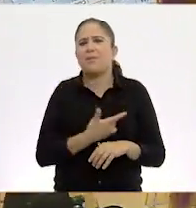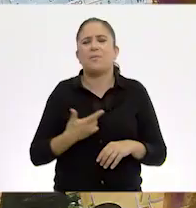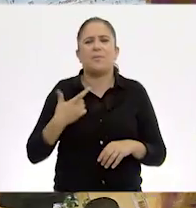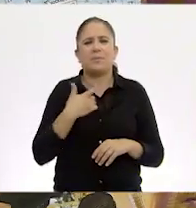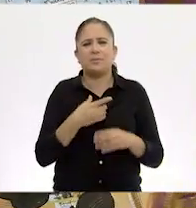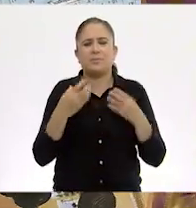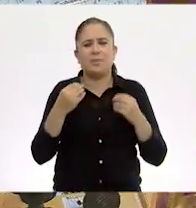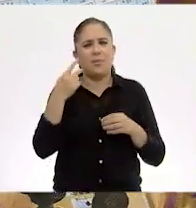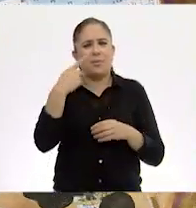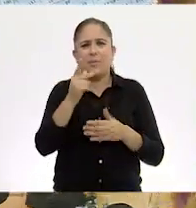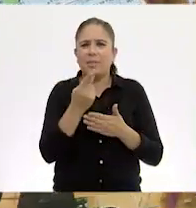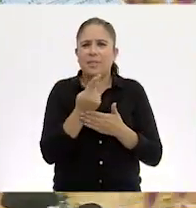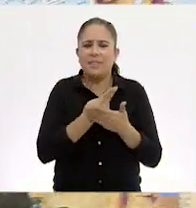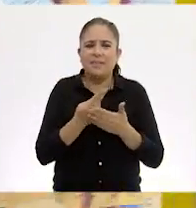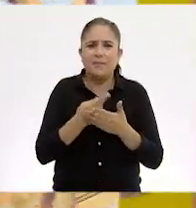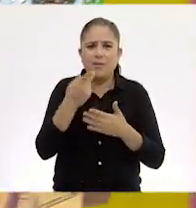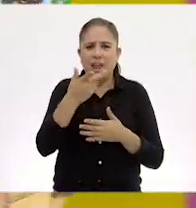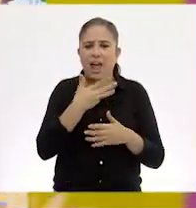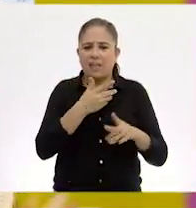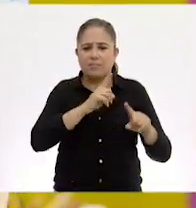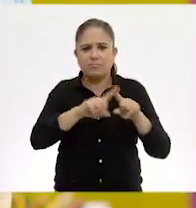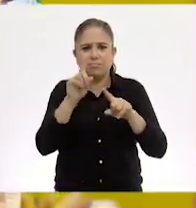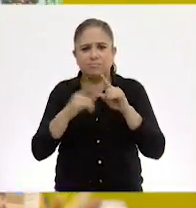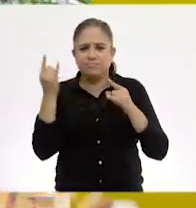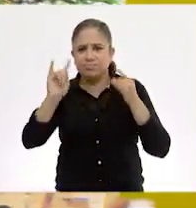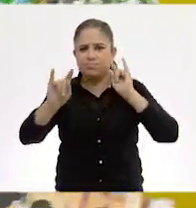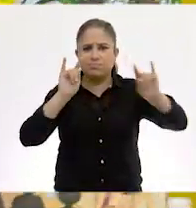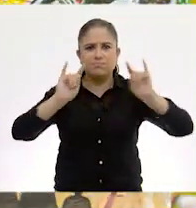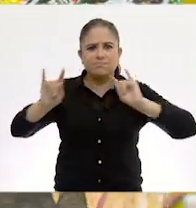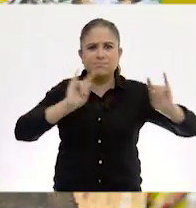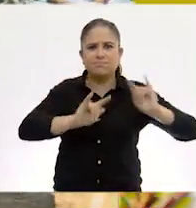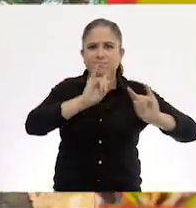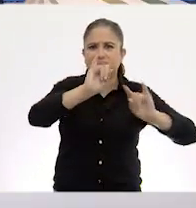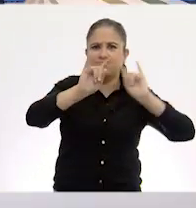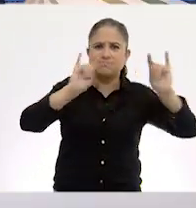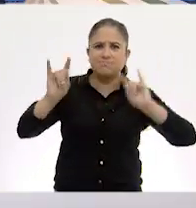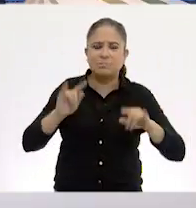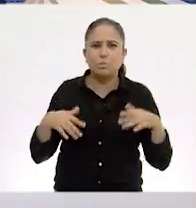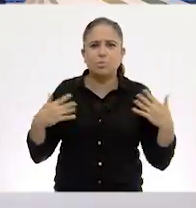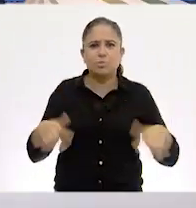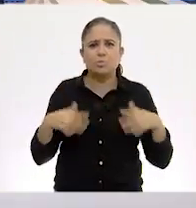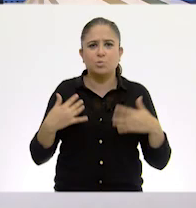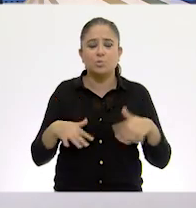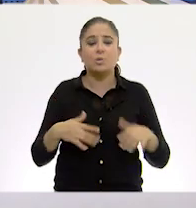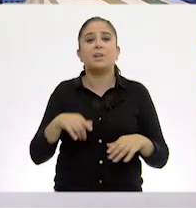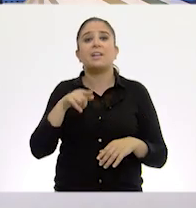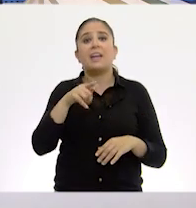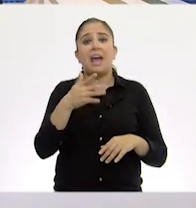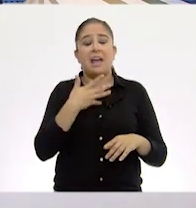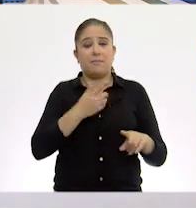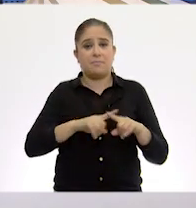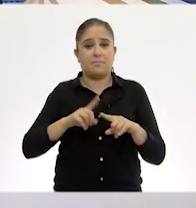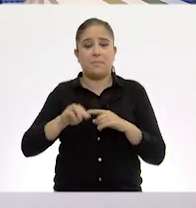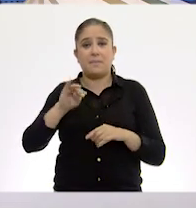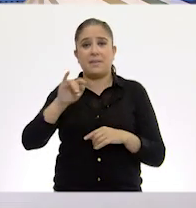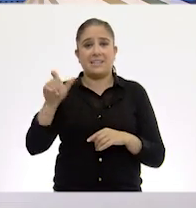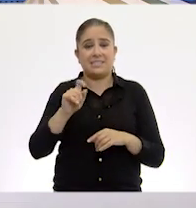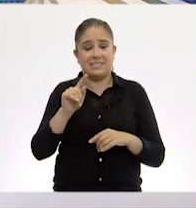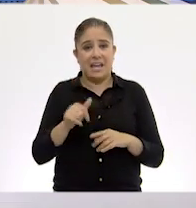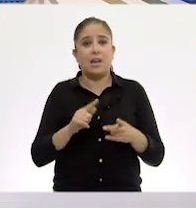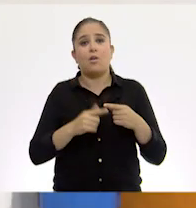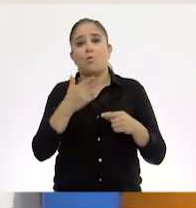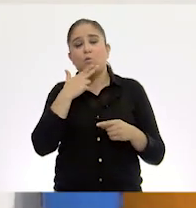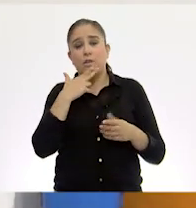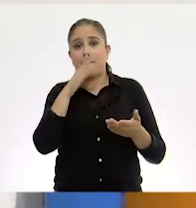tu dibujo con esta técnica que es el collage! ¡El collage! Bueno, pero también aquí ya es una técnica mixta. Cierto. Porque